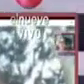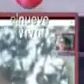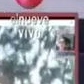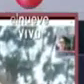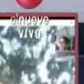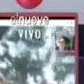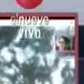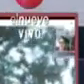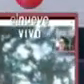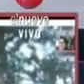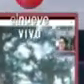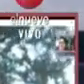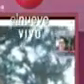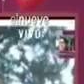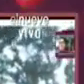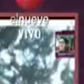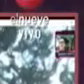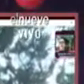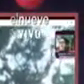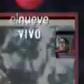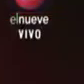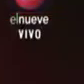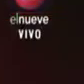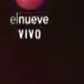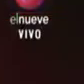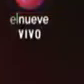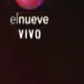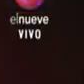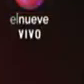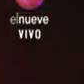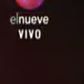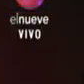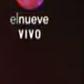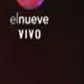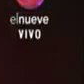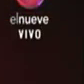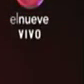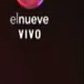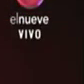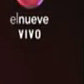Donde la situación es muy terrible porque